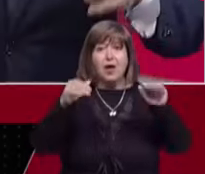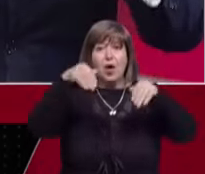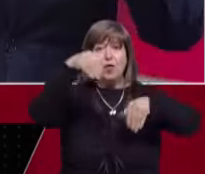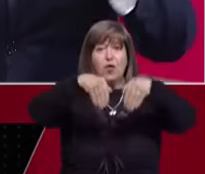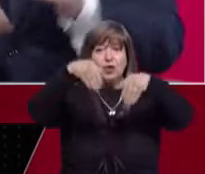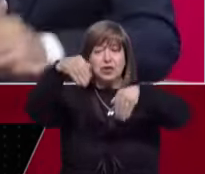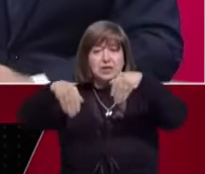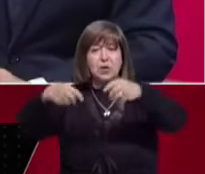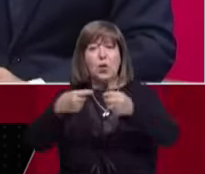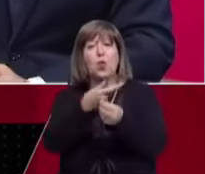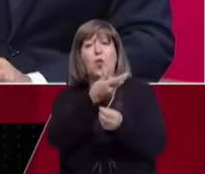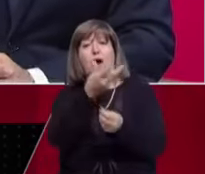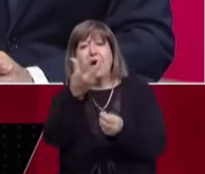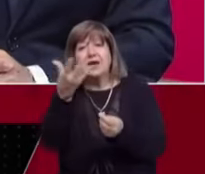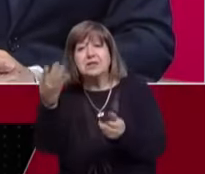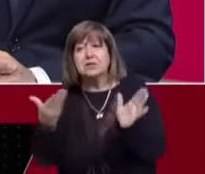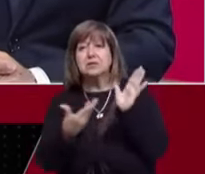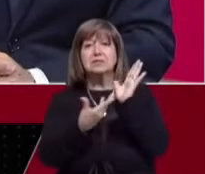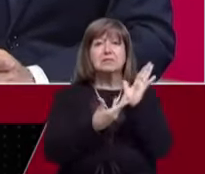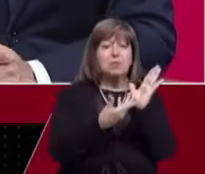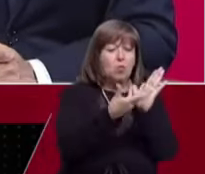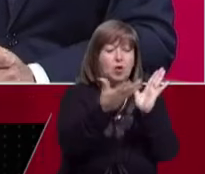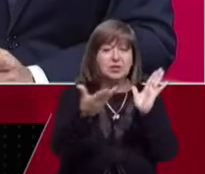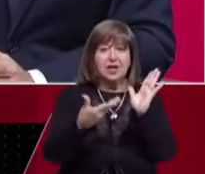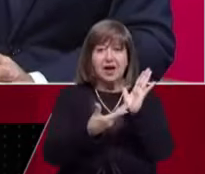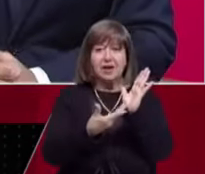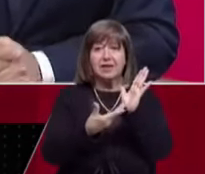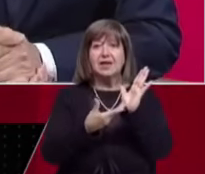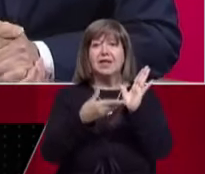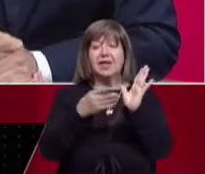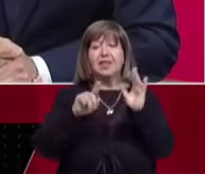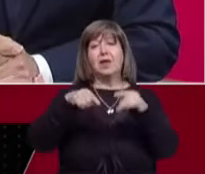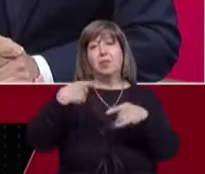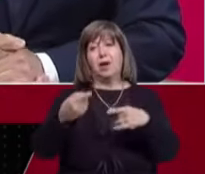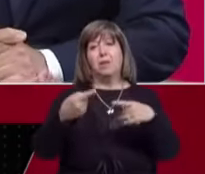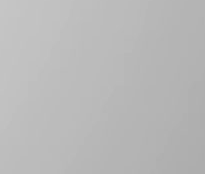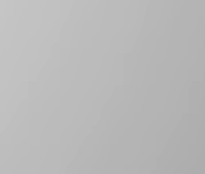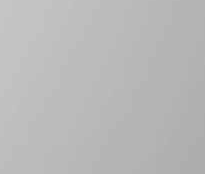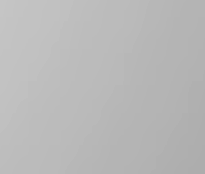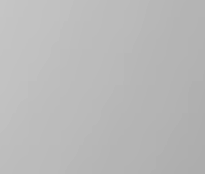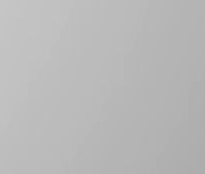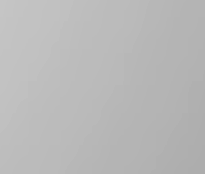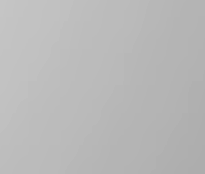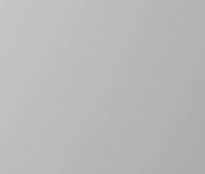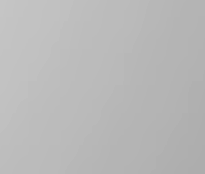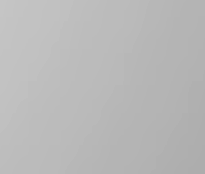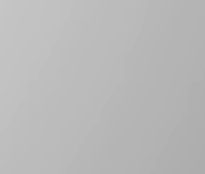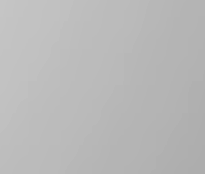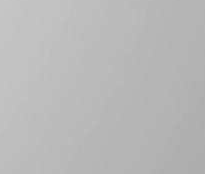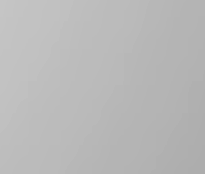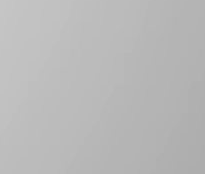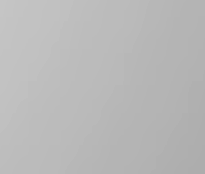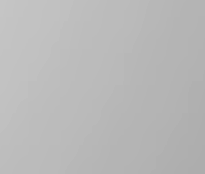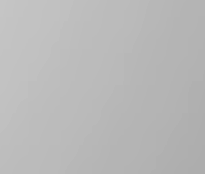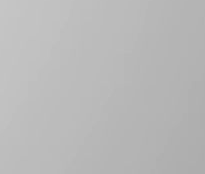y a partir de allí, bueno, el diseño de las políticas. Todo esto todavía creo que es un capítulo abierto.